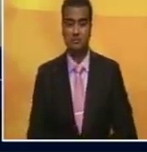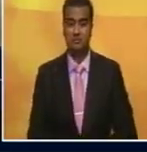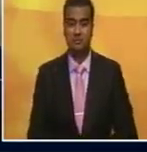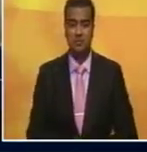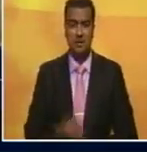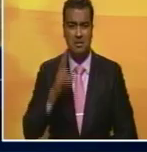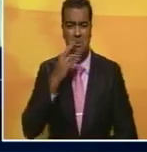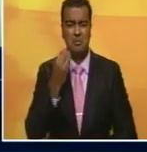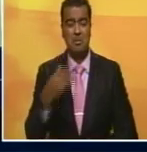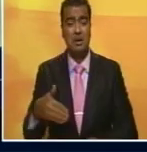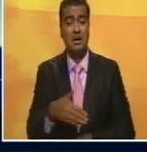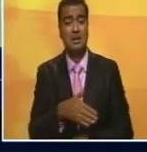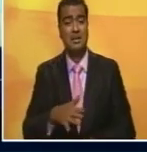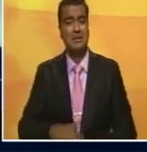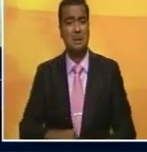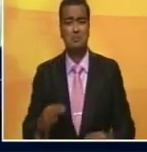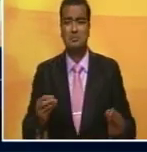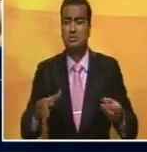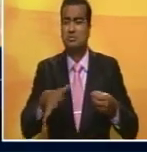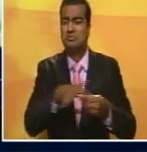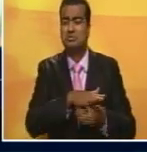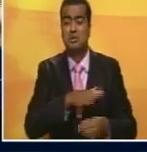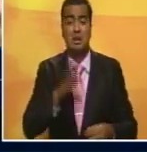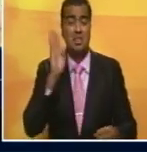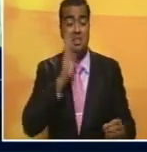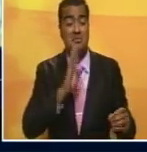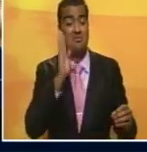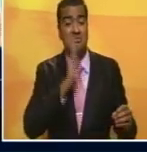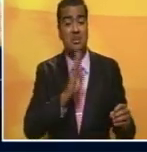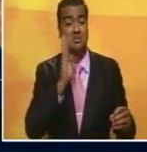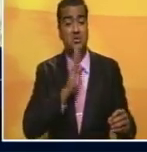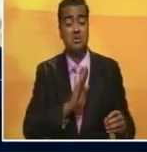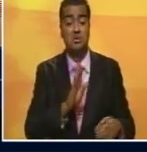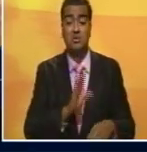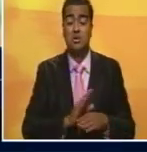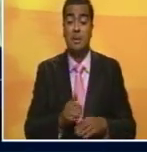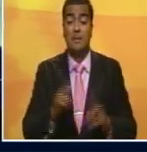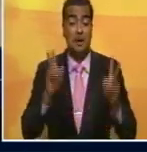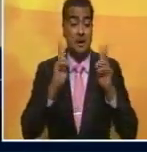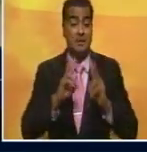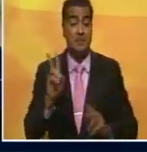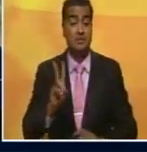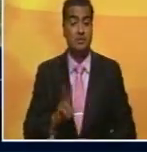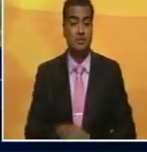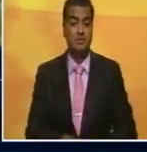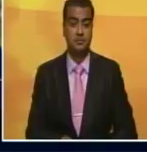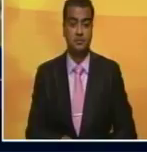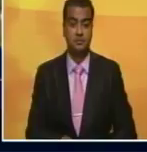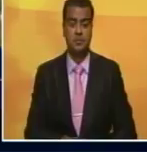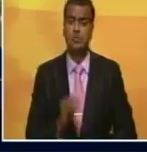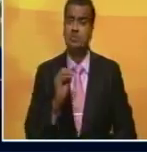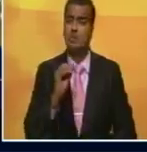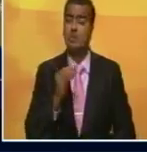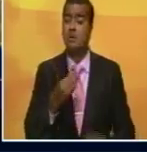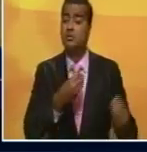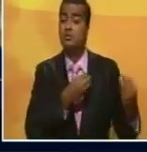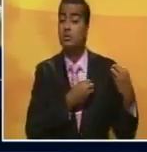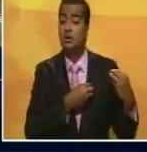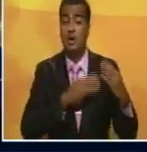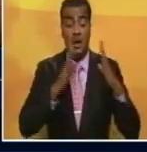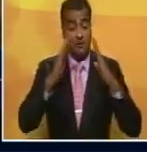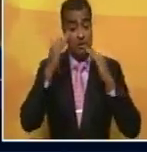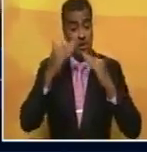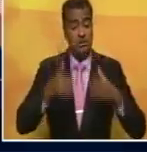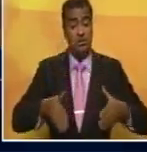Vemos cómo las calles se encuentran repletas de la que un día fue considerada la ciudad más limpia de Venezuela. Le hacemos un llamado a las autoridades a